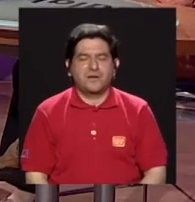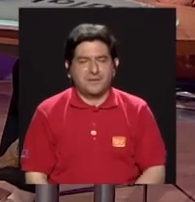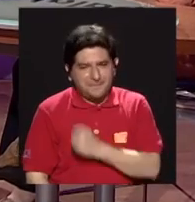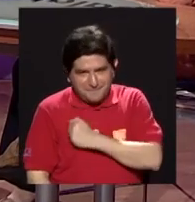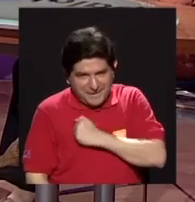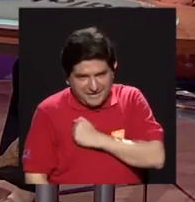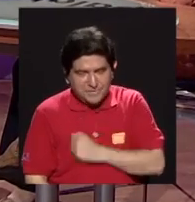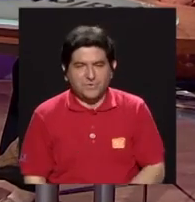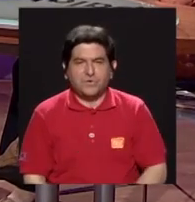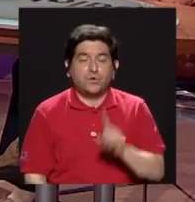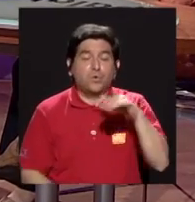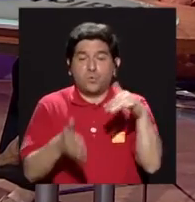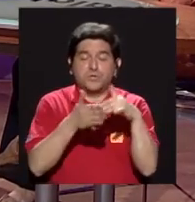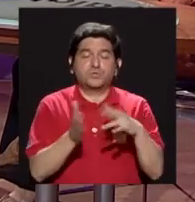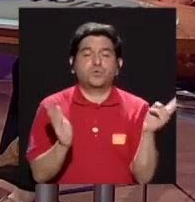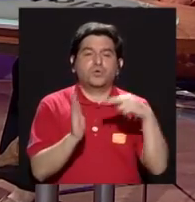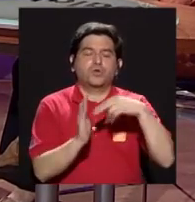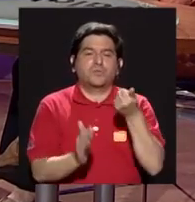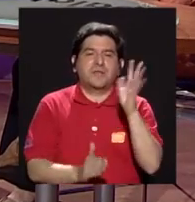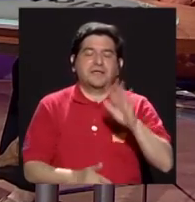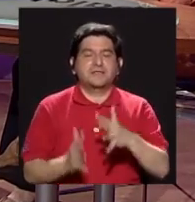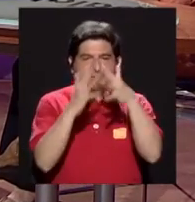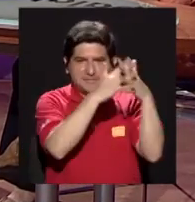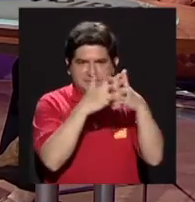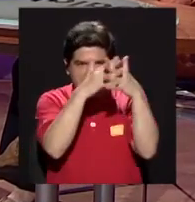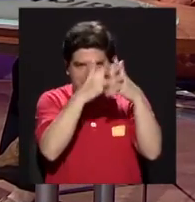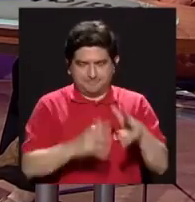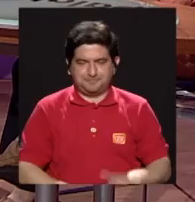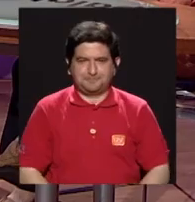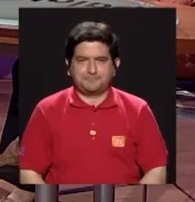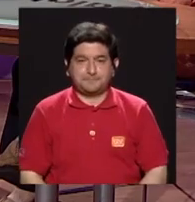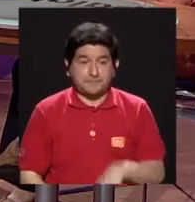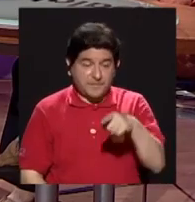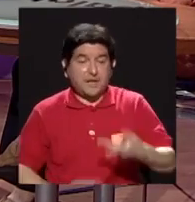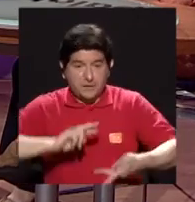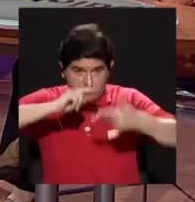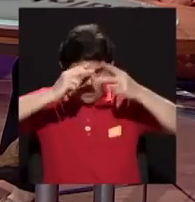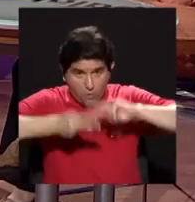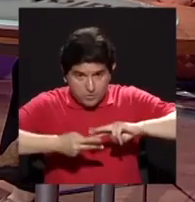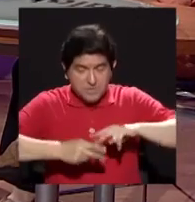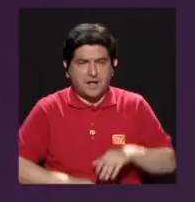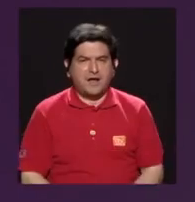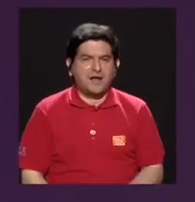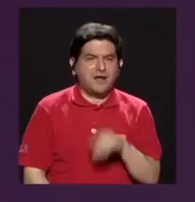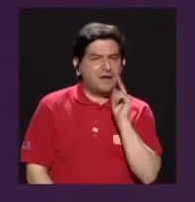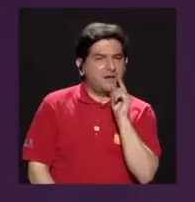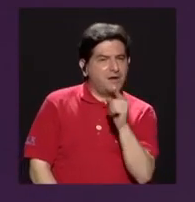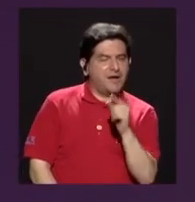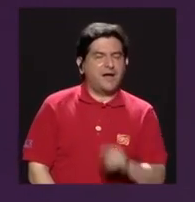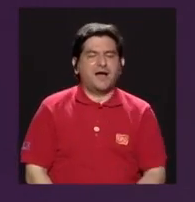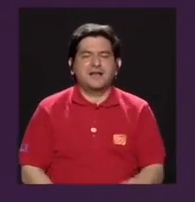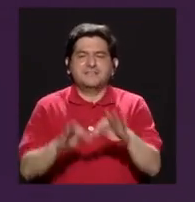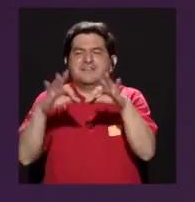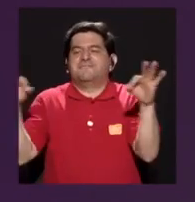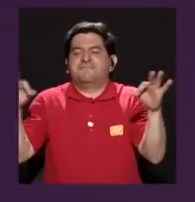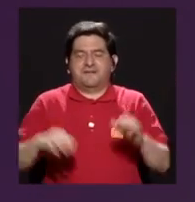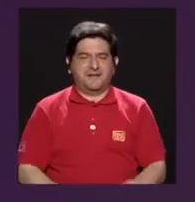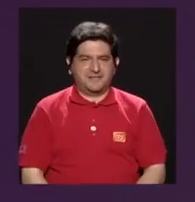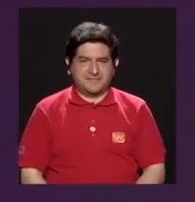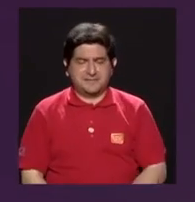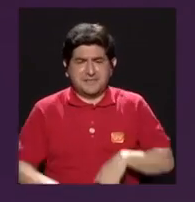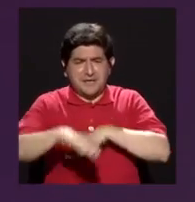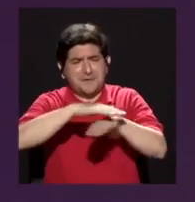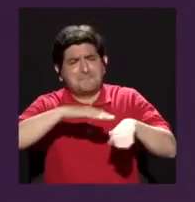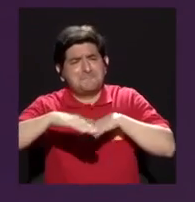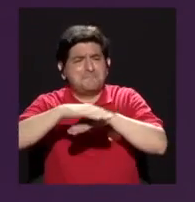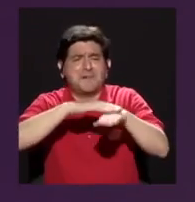perdón hay un estudio del 2015 en eeuu que contradice digamos ese es el lema verdad sobre el cual se basan